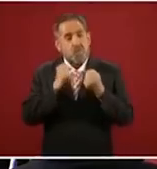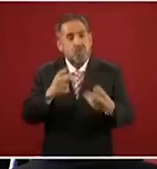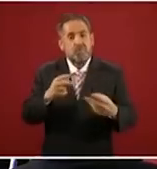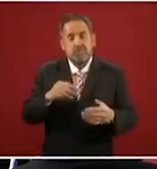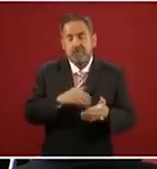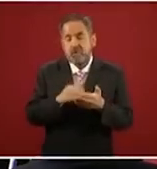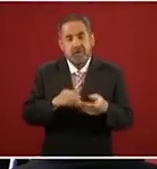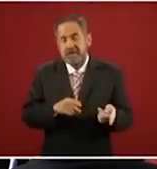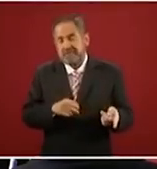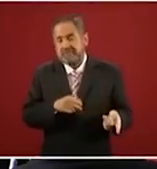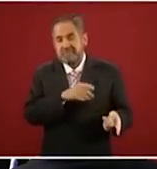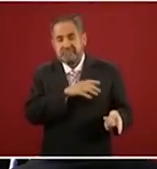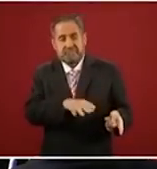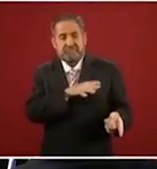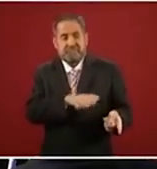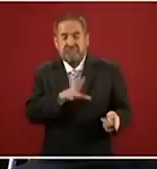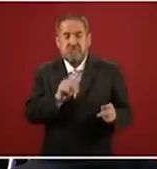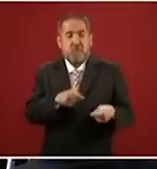país